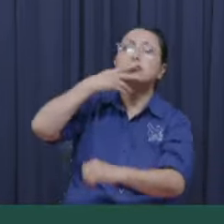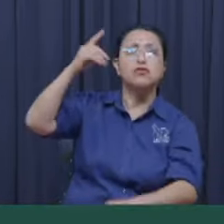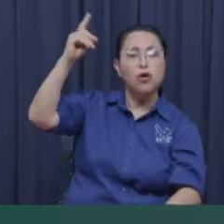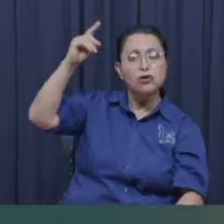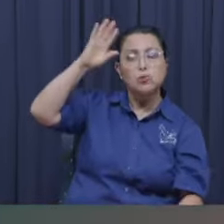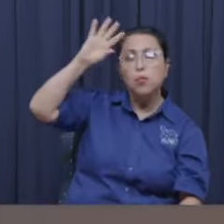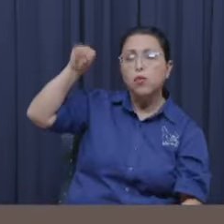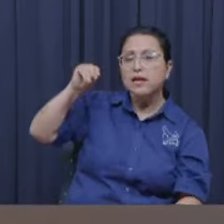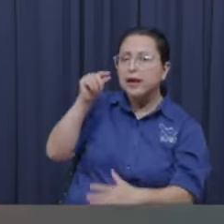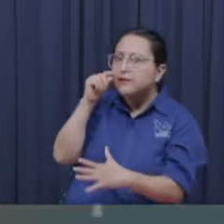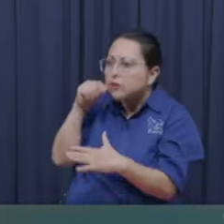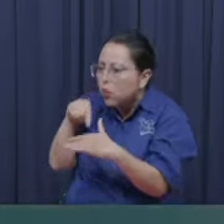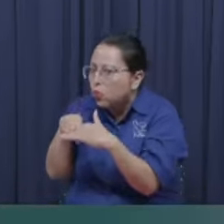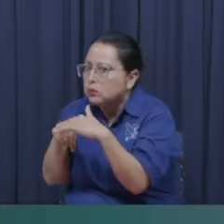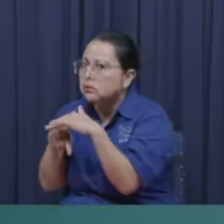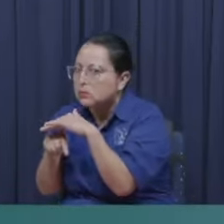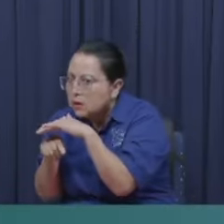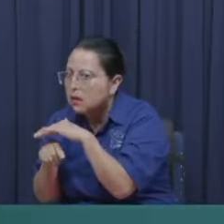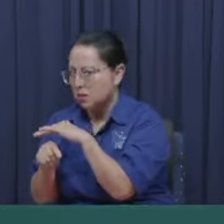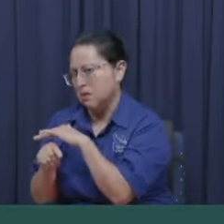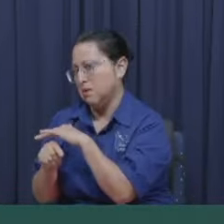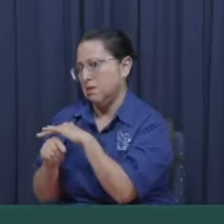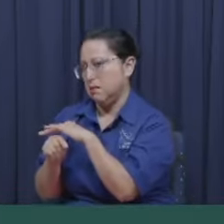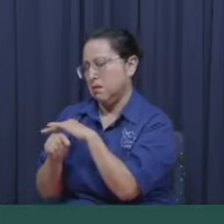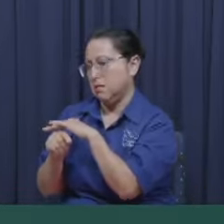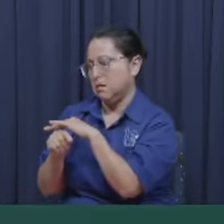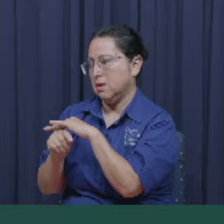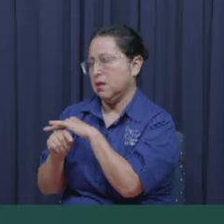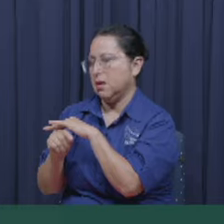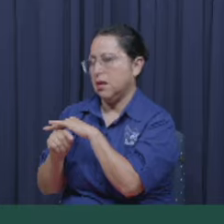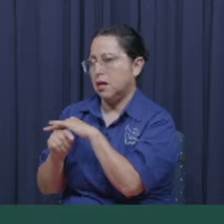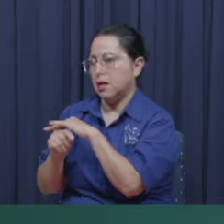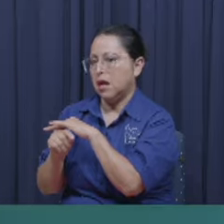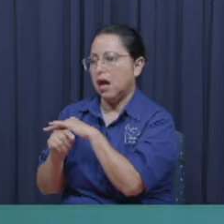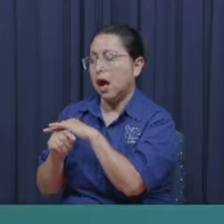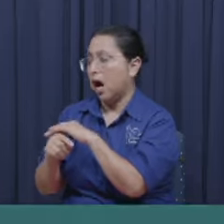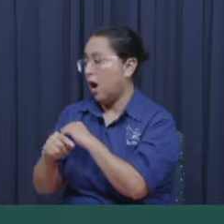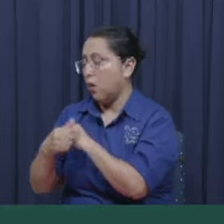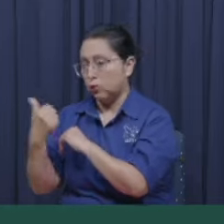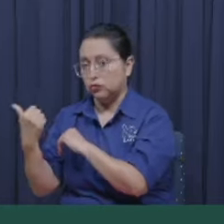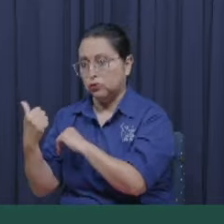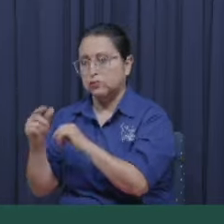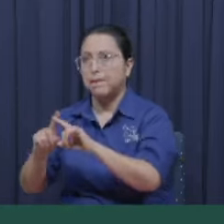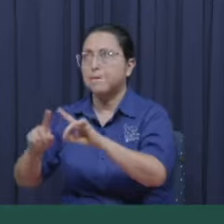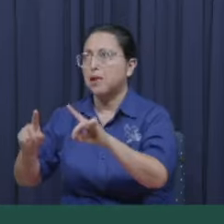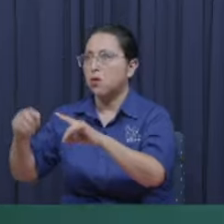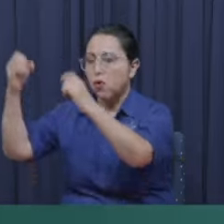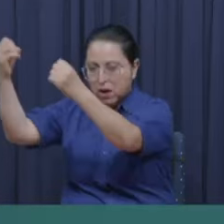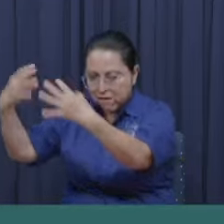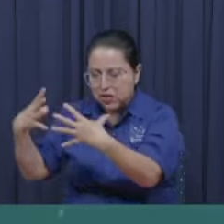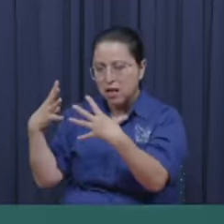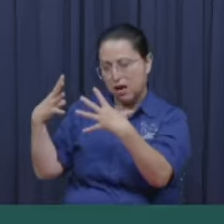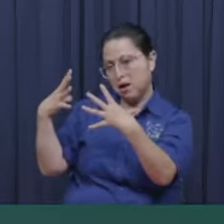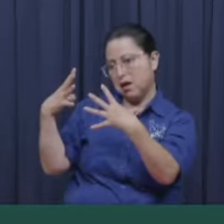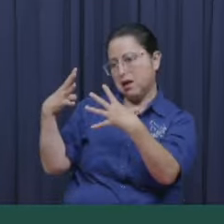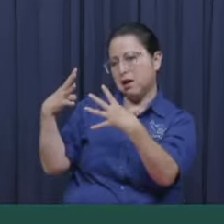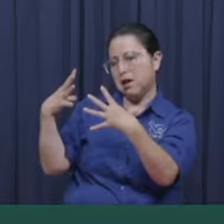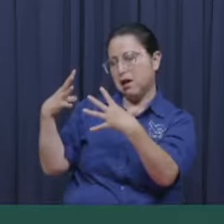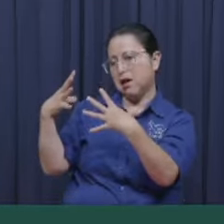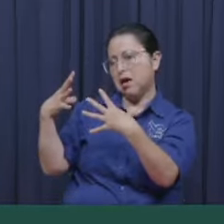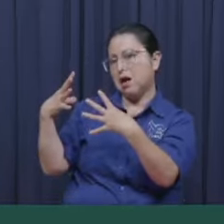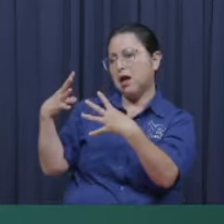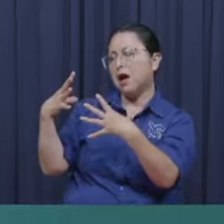entendidos, eruditos, y se las demostraste, revelaste a los pequeñitos. ¿Y cuáles son los pequeñitos?